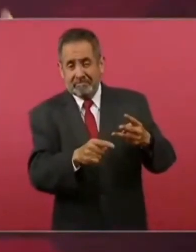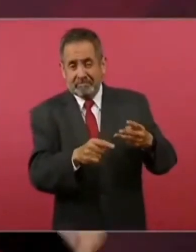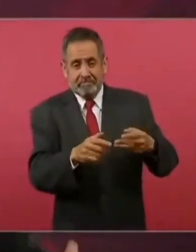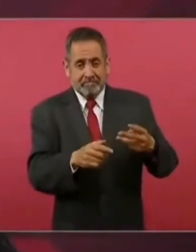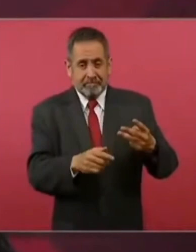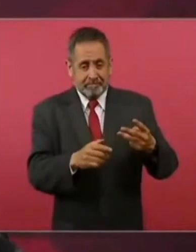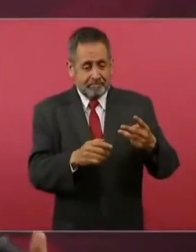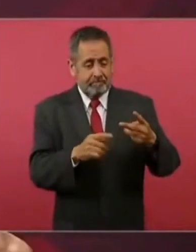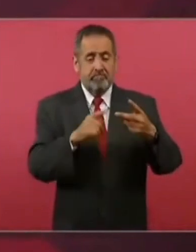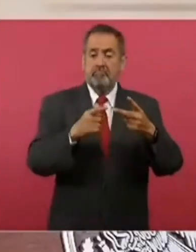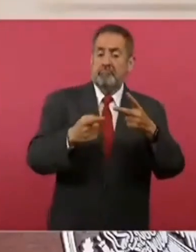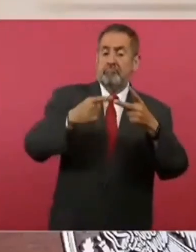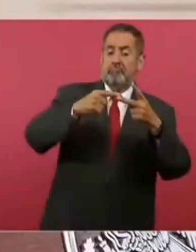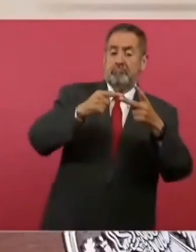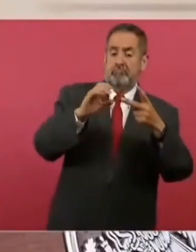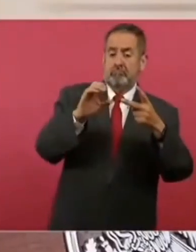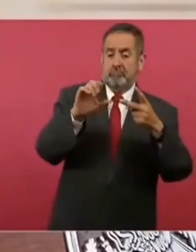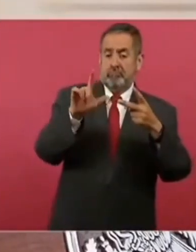debajo de,